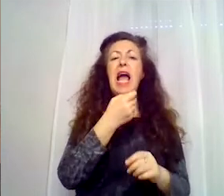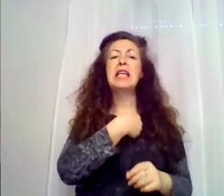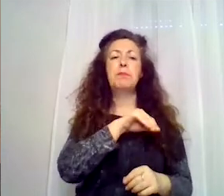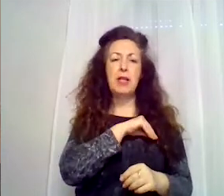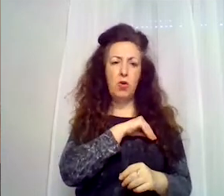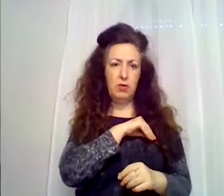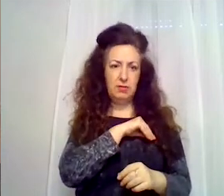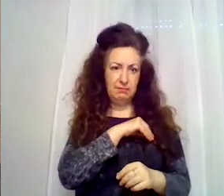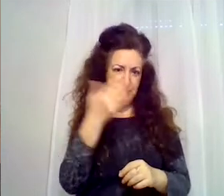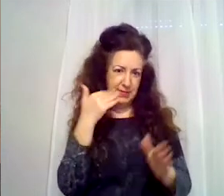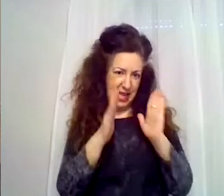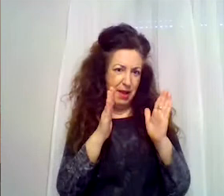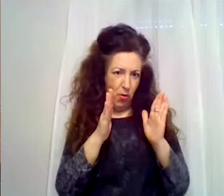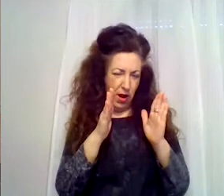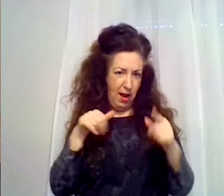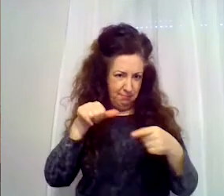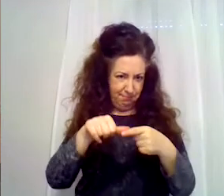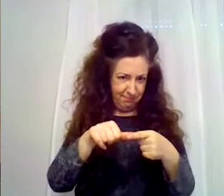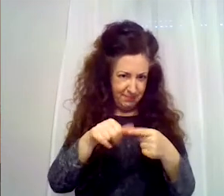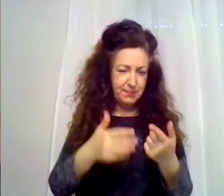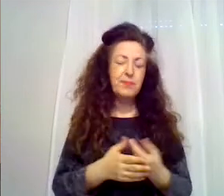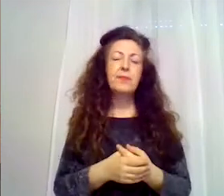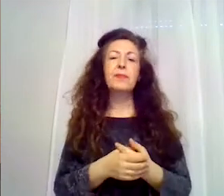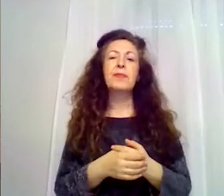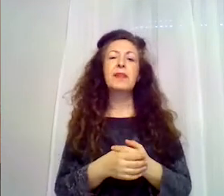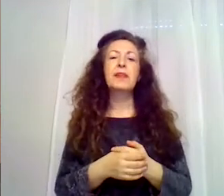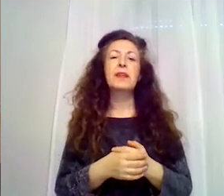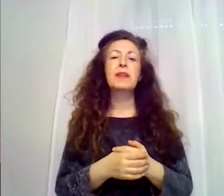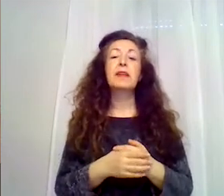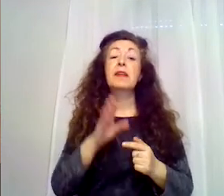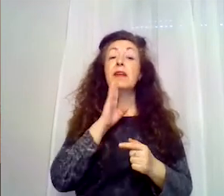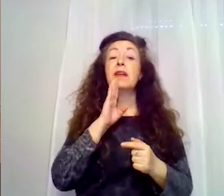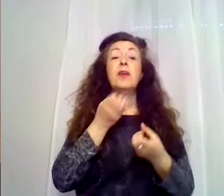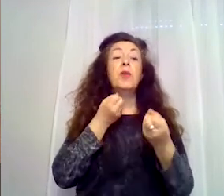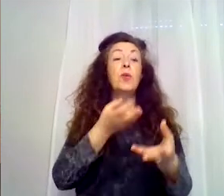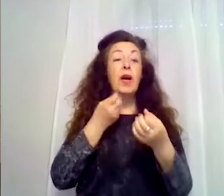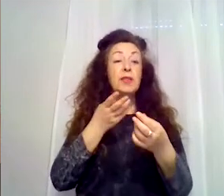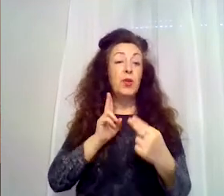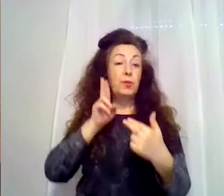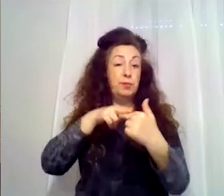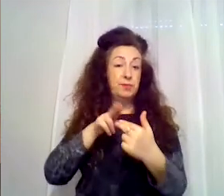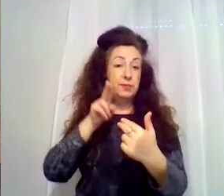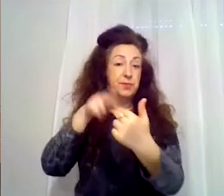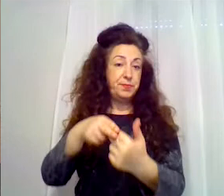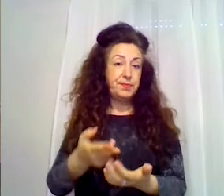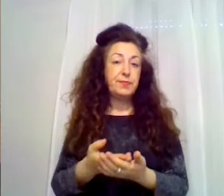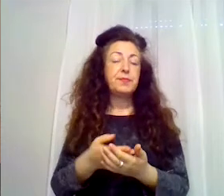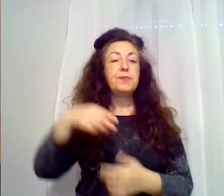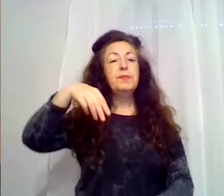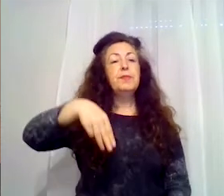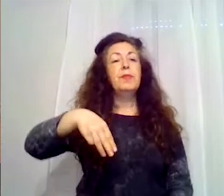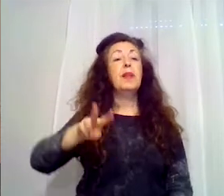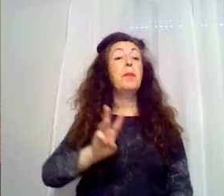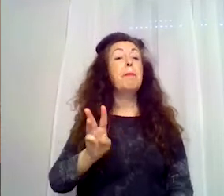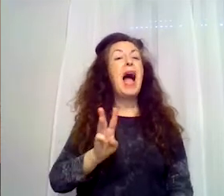dramaturgos elizabetianos, incluso antes Sir Philip Sidney y todo esto, bueno, la literatura inglesa